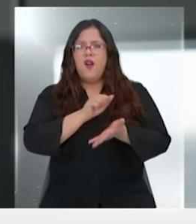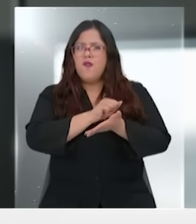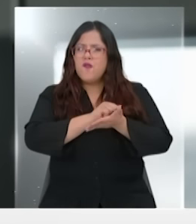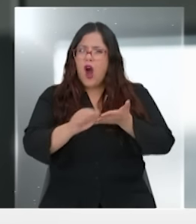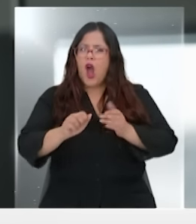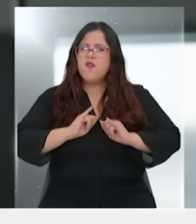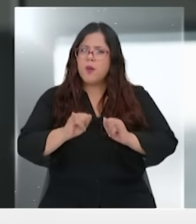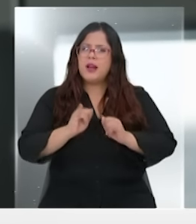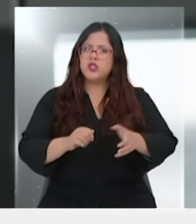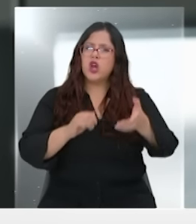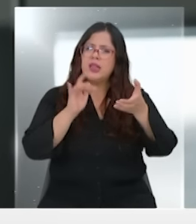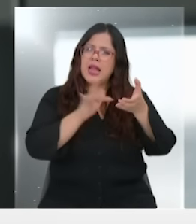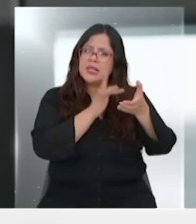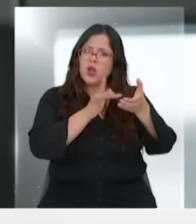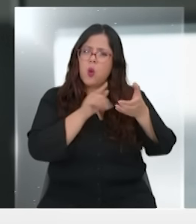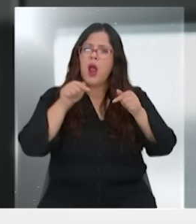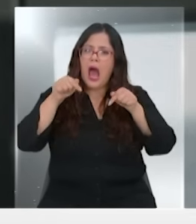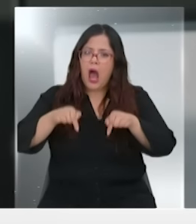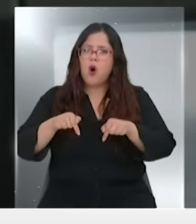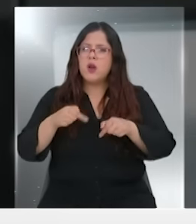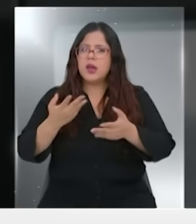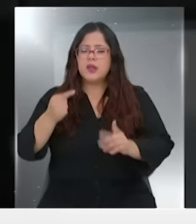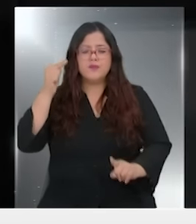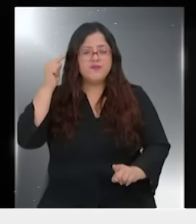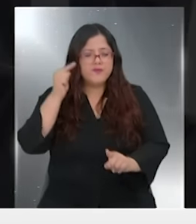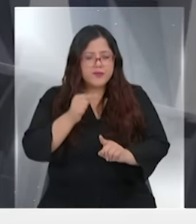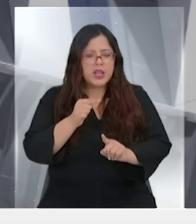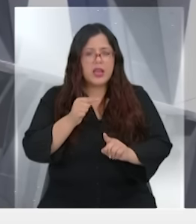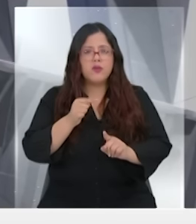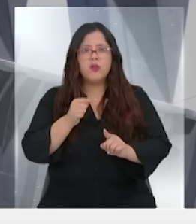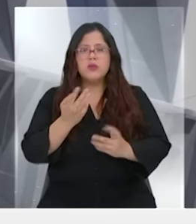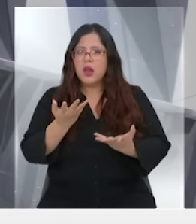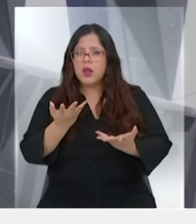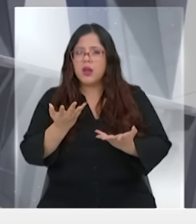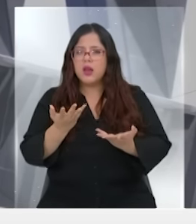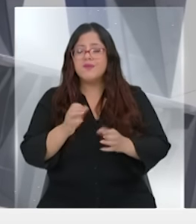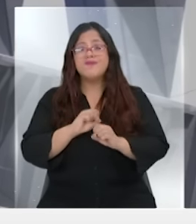celular, es parte de lo que se busca despejar.